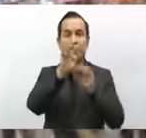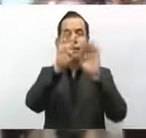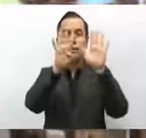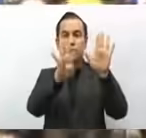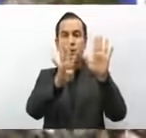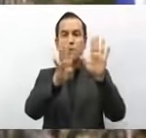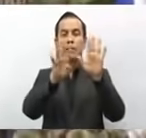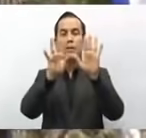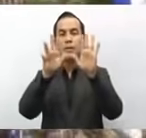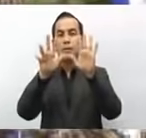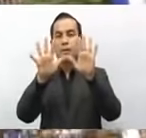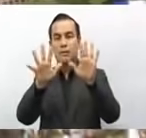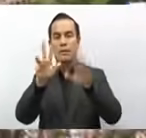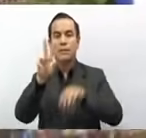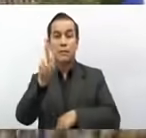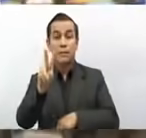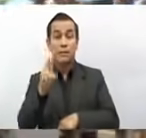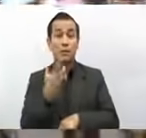del Pueblo de la